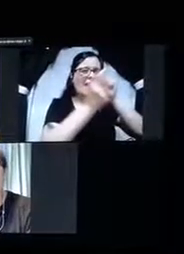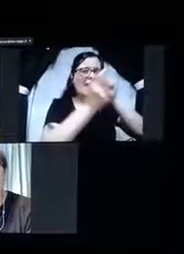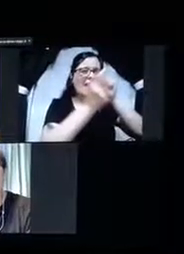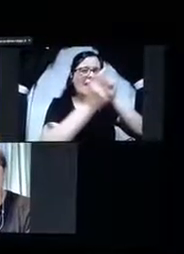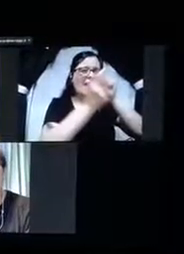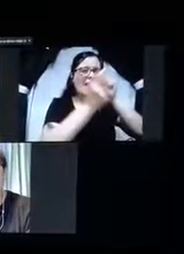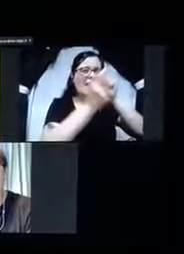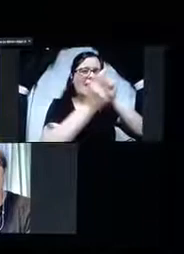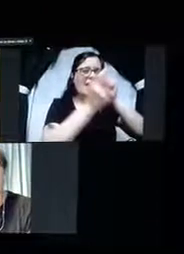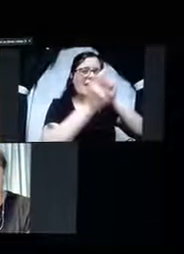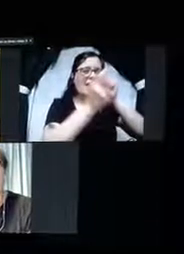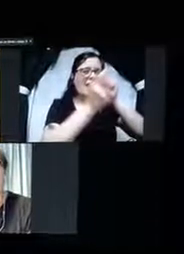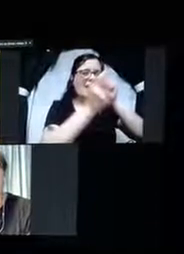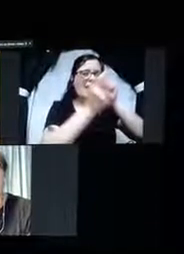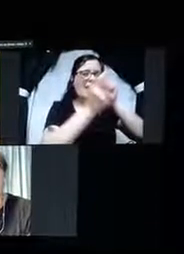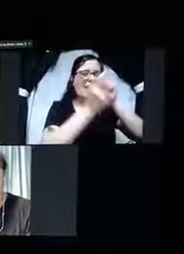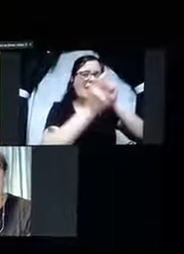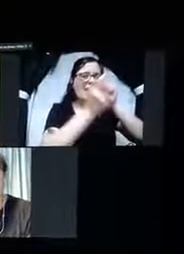complejidad.